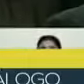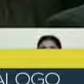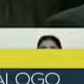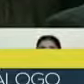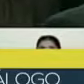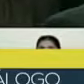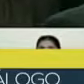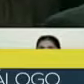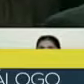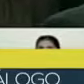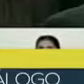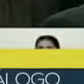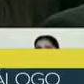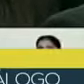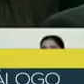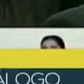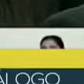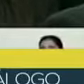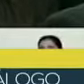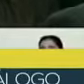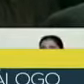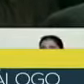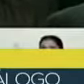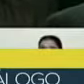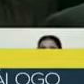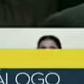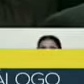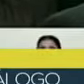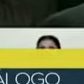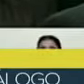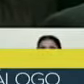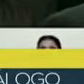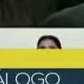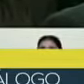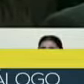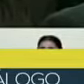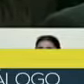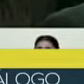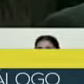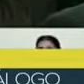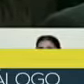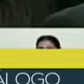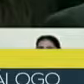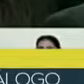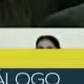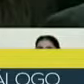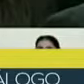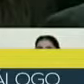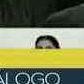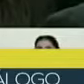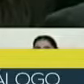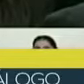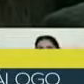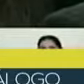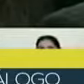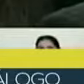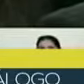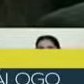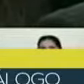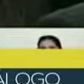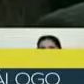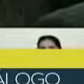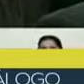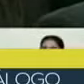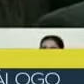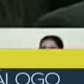seguir mandando petróleo venezolano a ese país que representa alrededor del 70% de sus